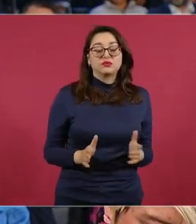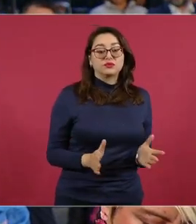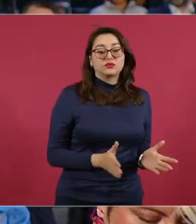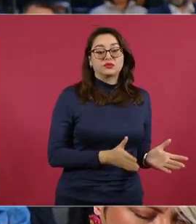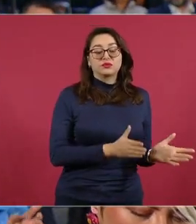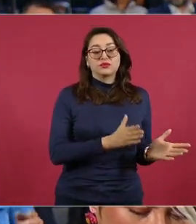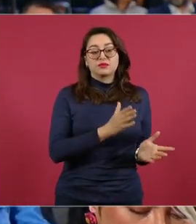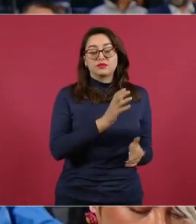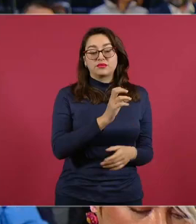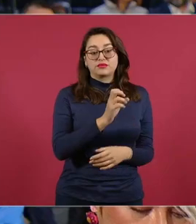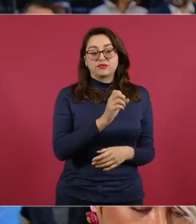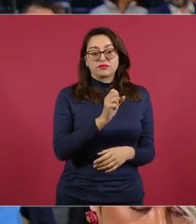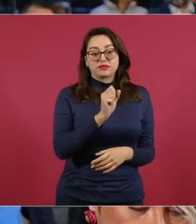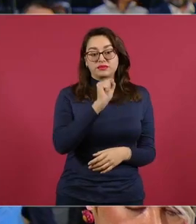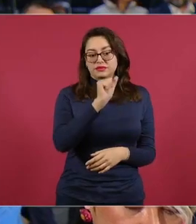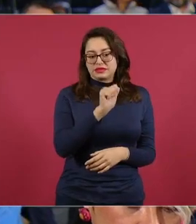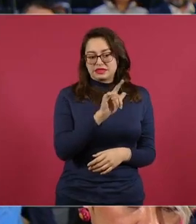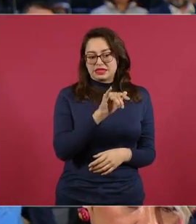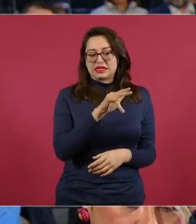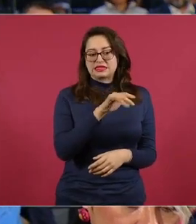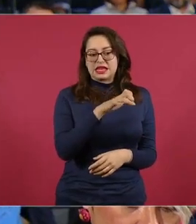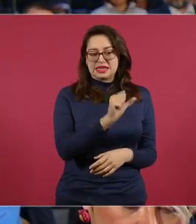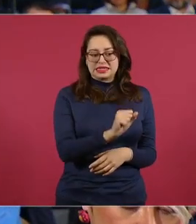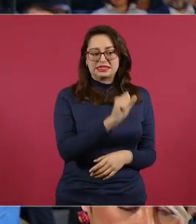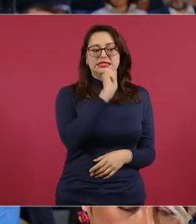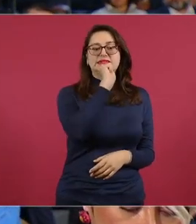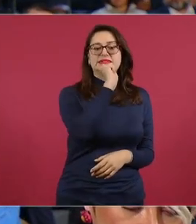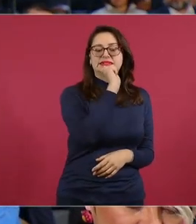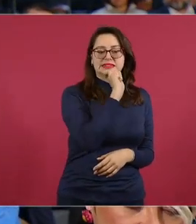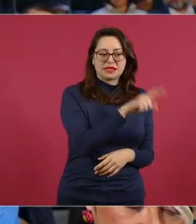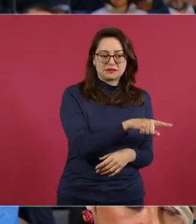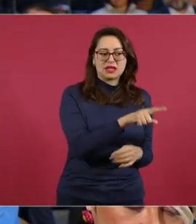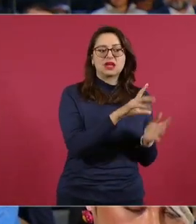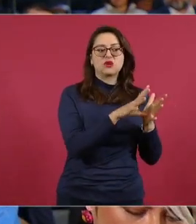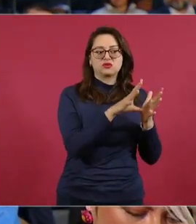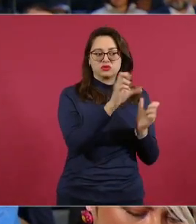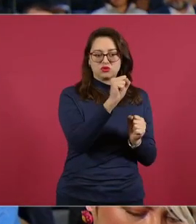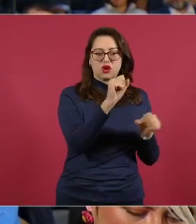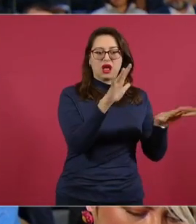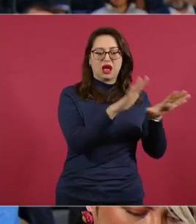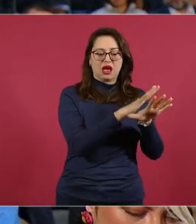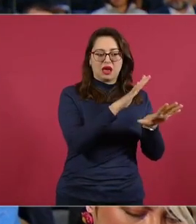de Gortari ocurren también algunas reformas constitucionales.